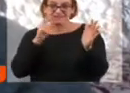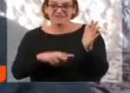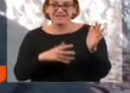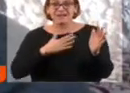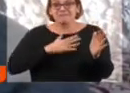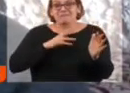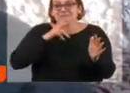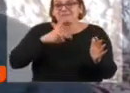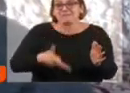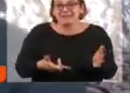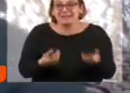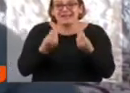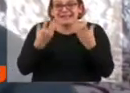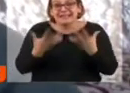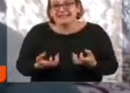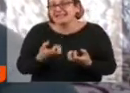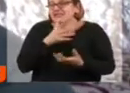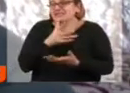hija. Y quedé así.